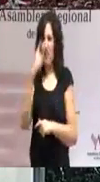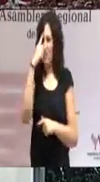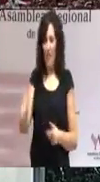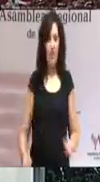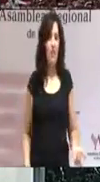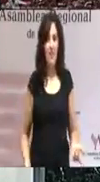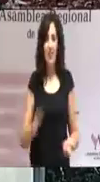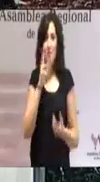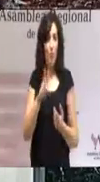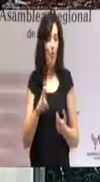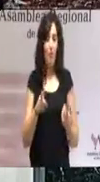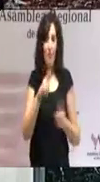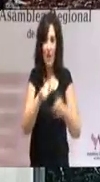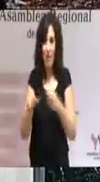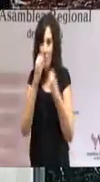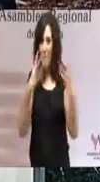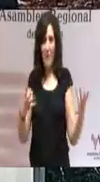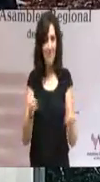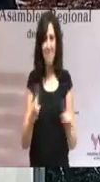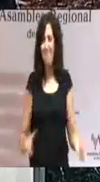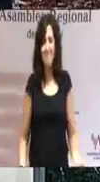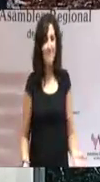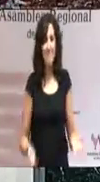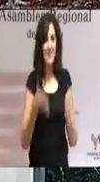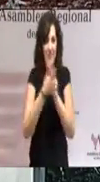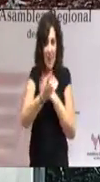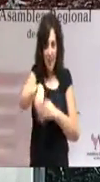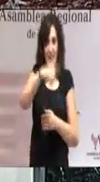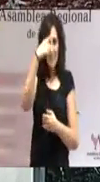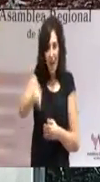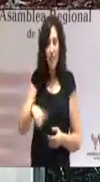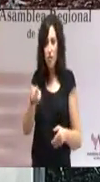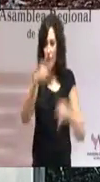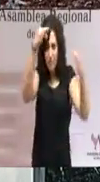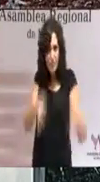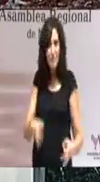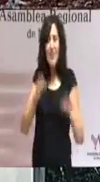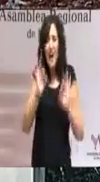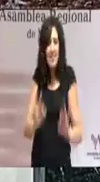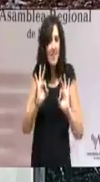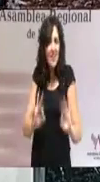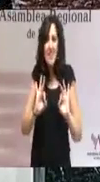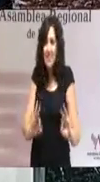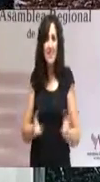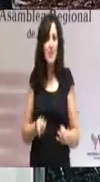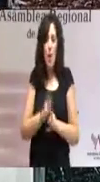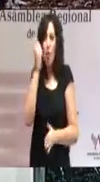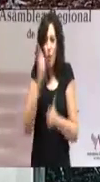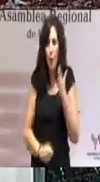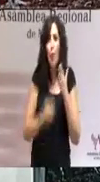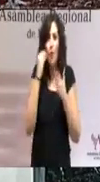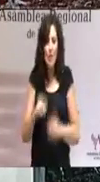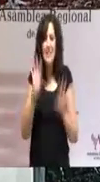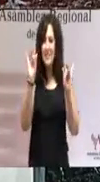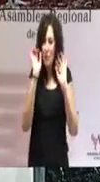porque la gente no está bien, y eso es contundente, así de duro y de contundente,